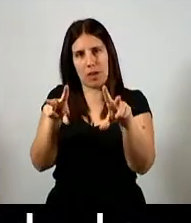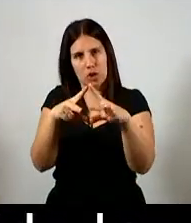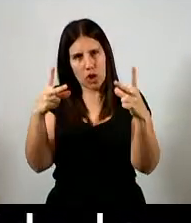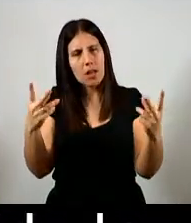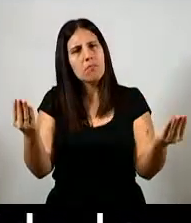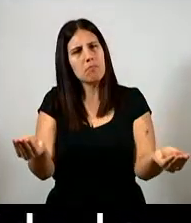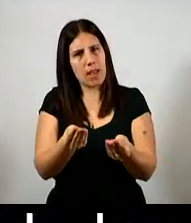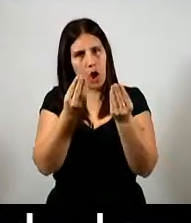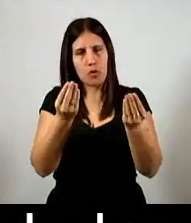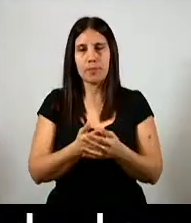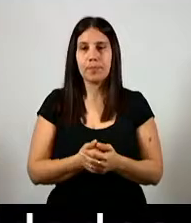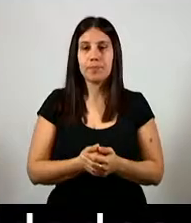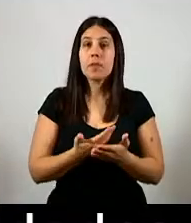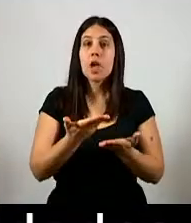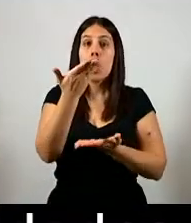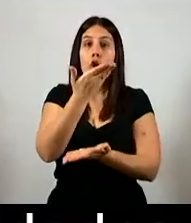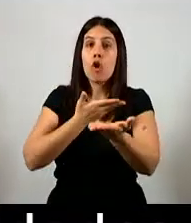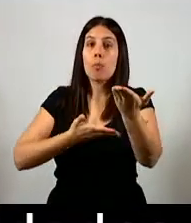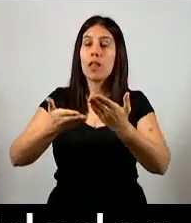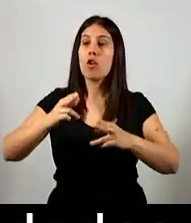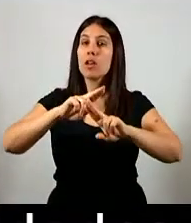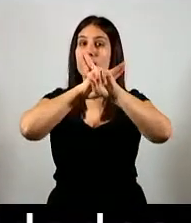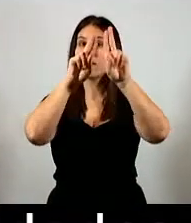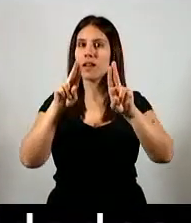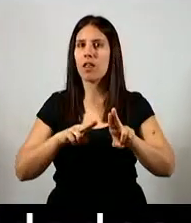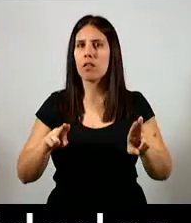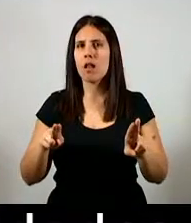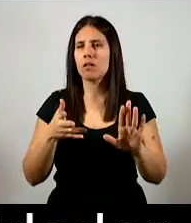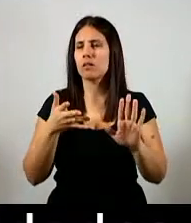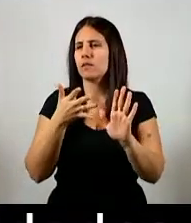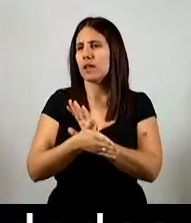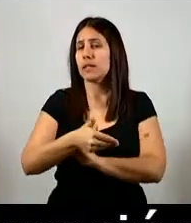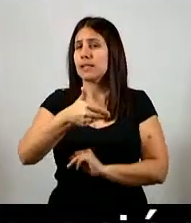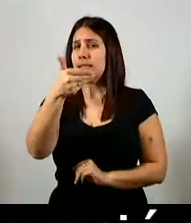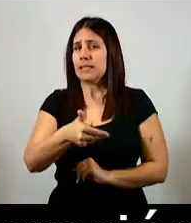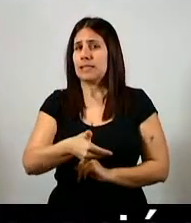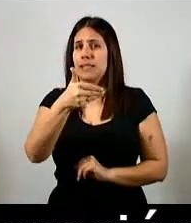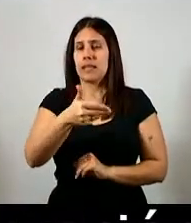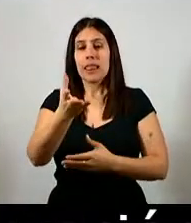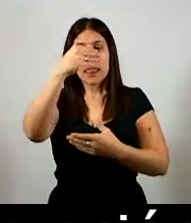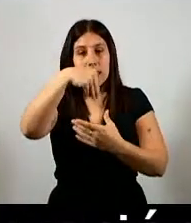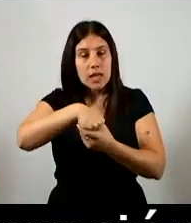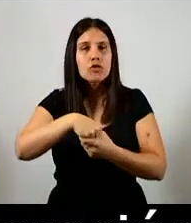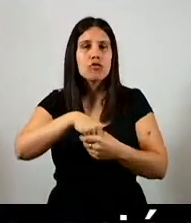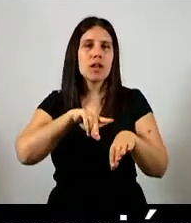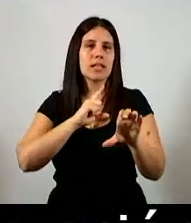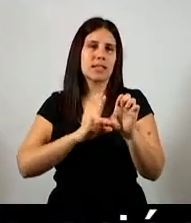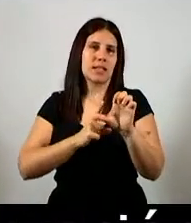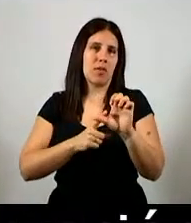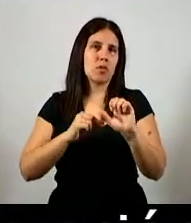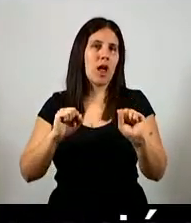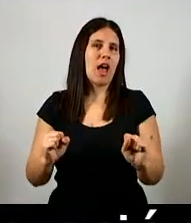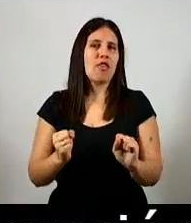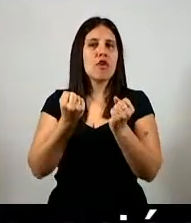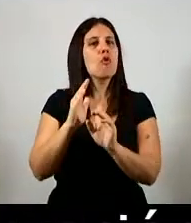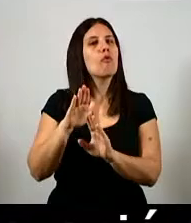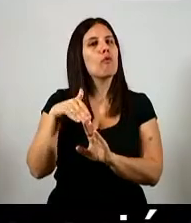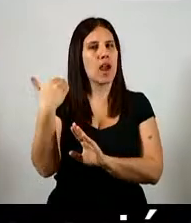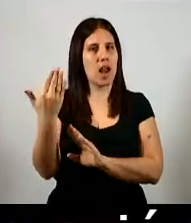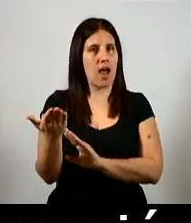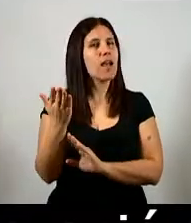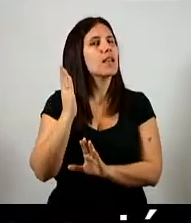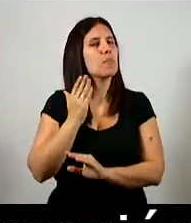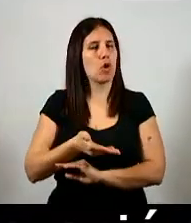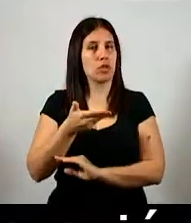La cooperación internacional es una parte indispensable de la acción exterior de Extremadura. En un momento en el que el